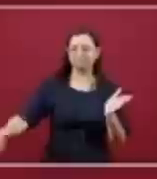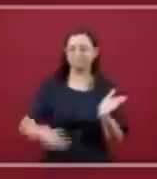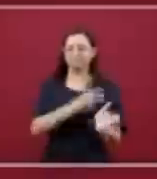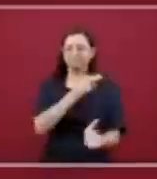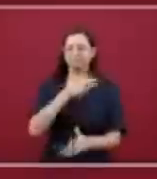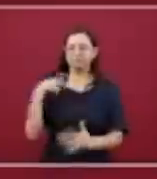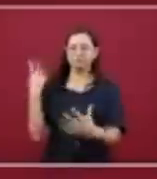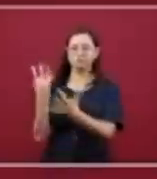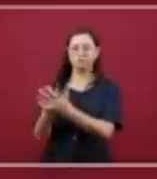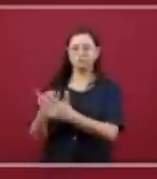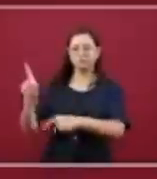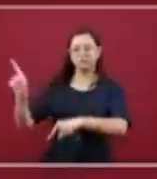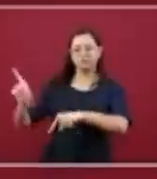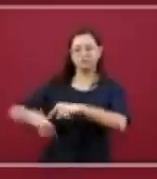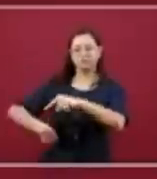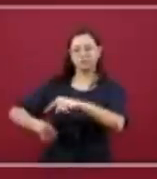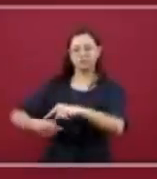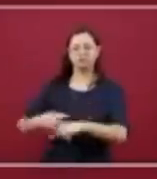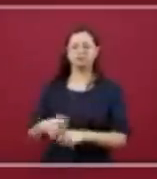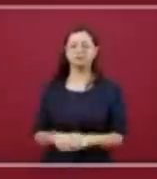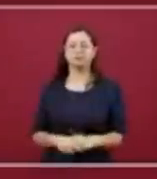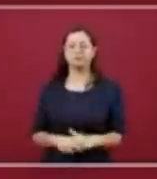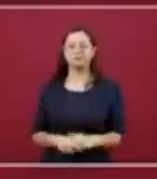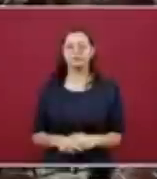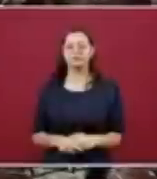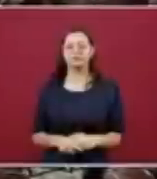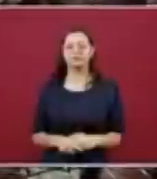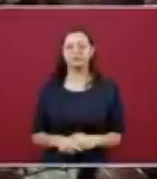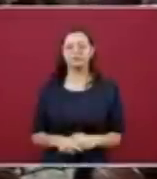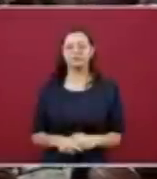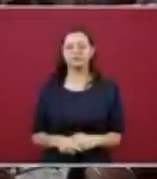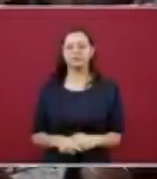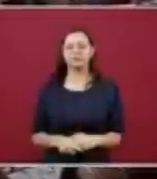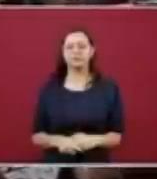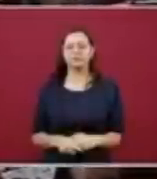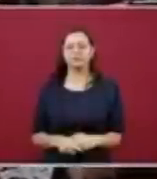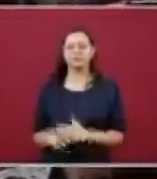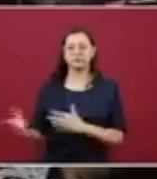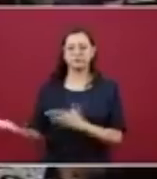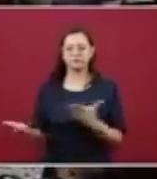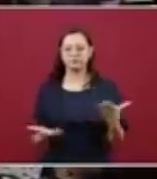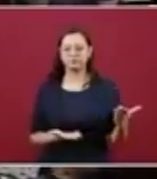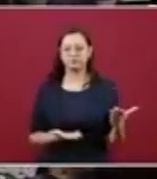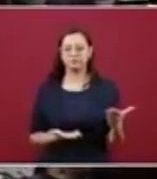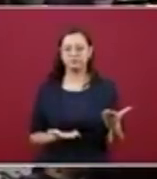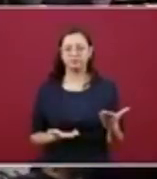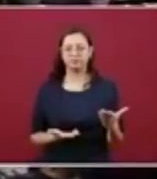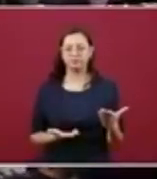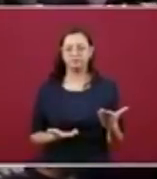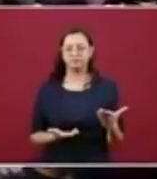prisión las Islas Marías. Entonces, le dejamos la palabra